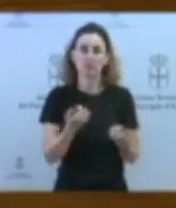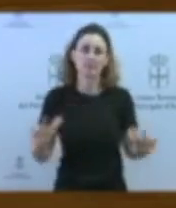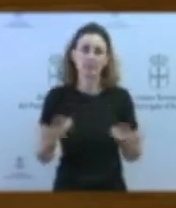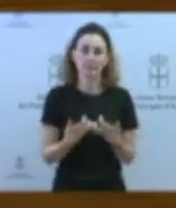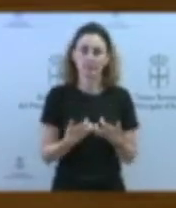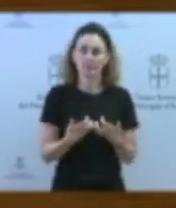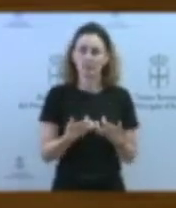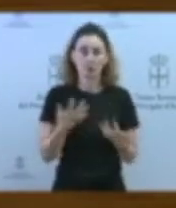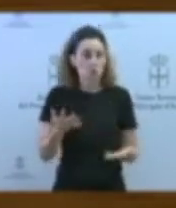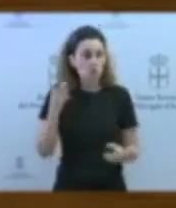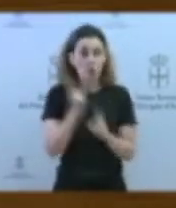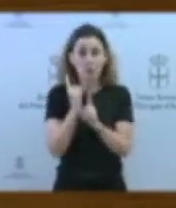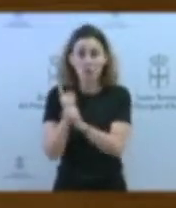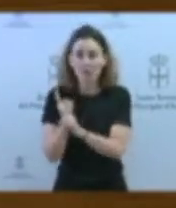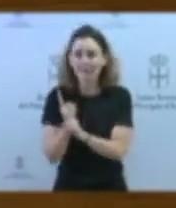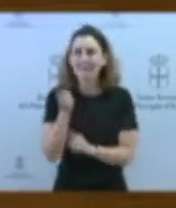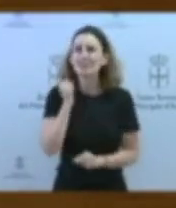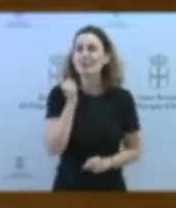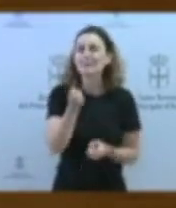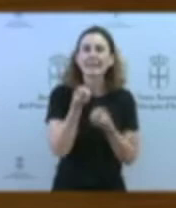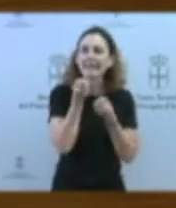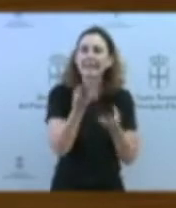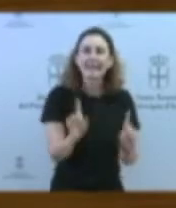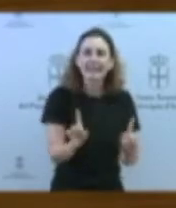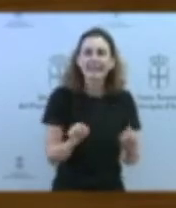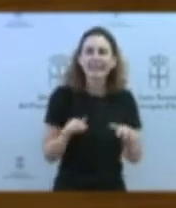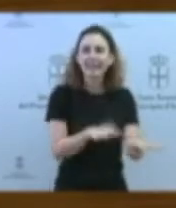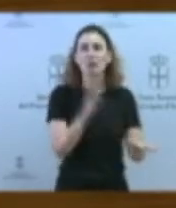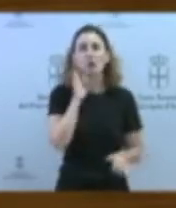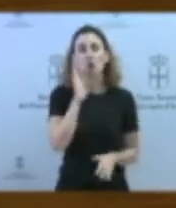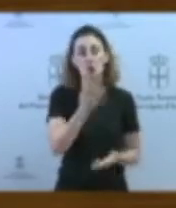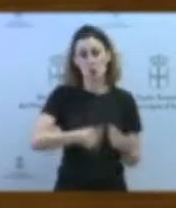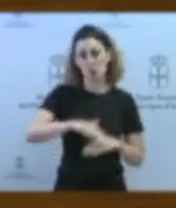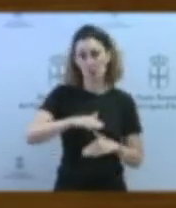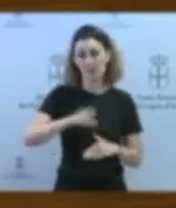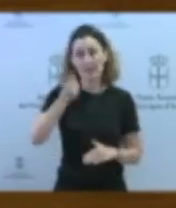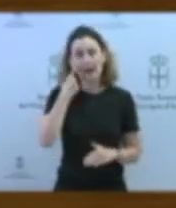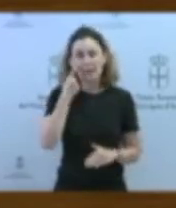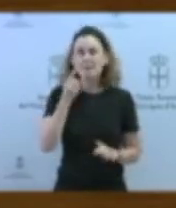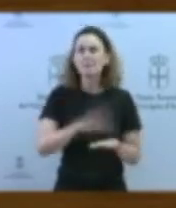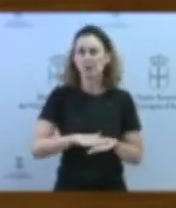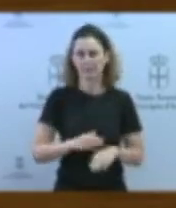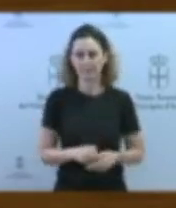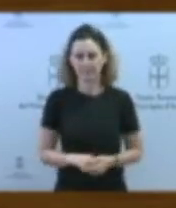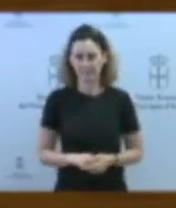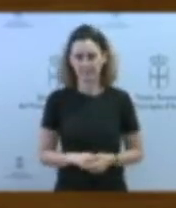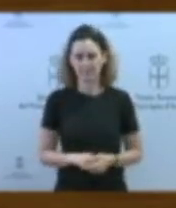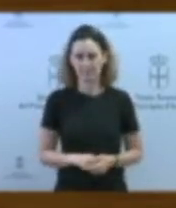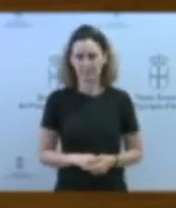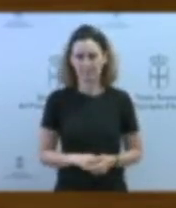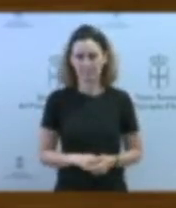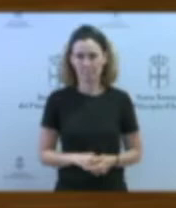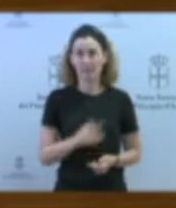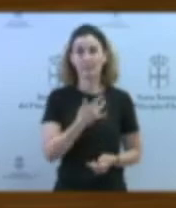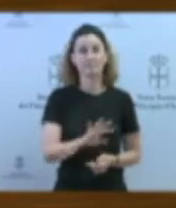se manifestaron? Contra la corrupción. Y vamos a ver si encontramos alguna explicación. El récord de indultos para condenados por corrupción lo ostenta el gobierno de José